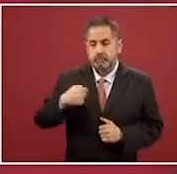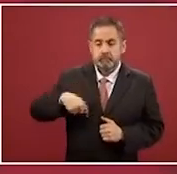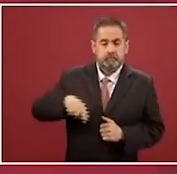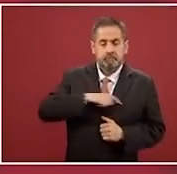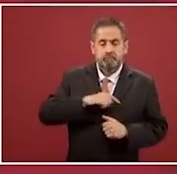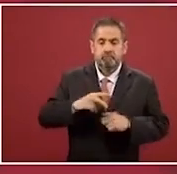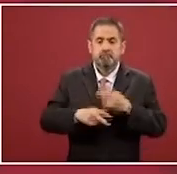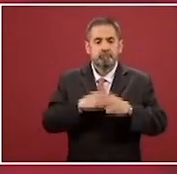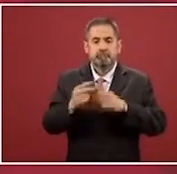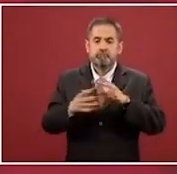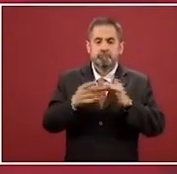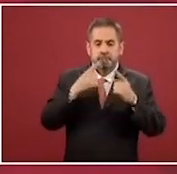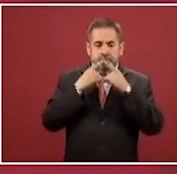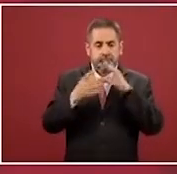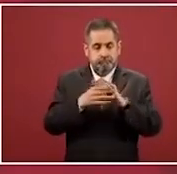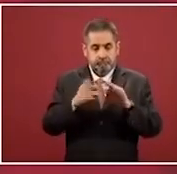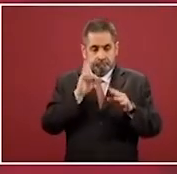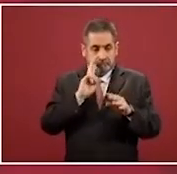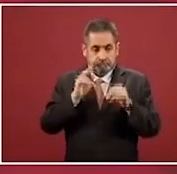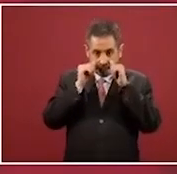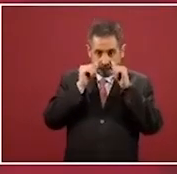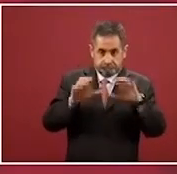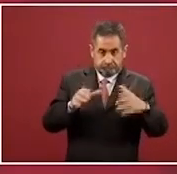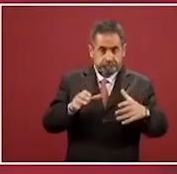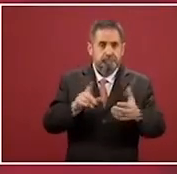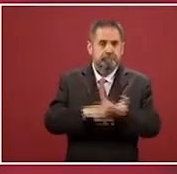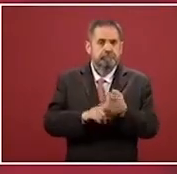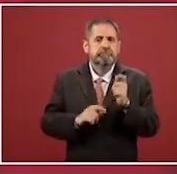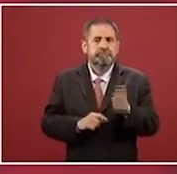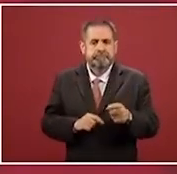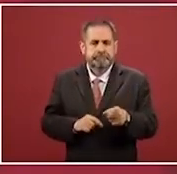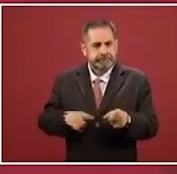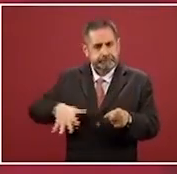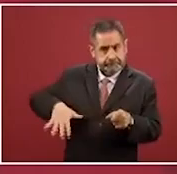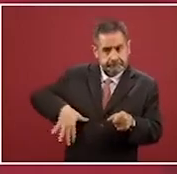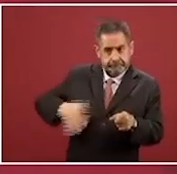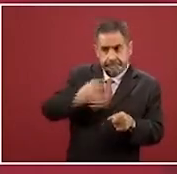nosotros vamos a estar pendientes a partir de que tú lo estás